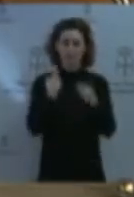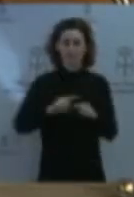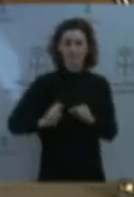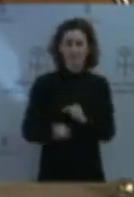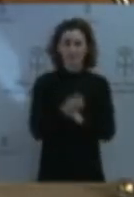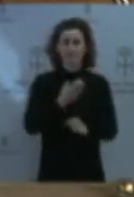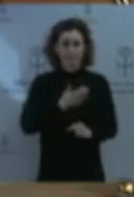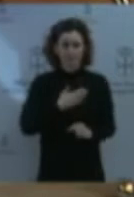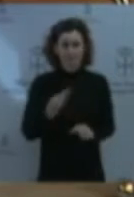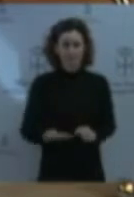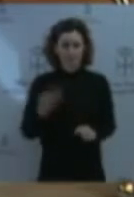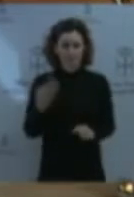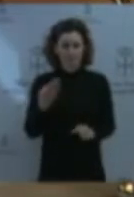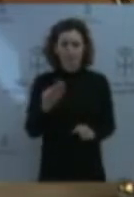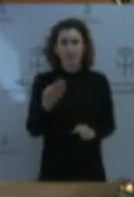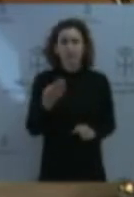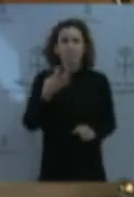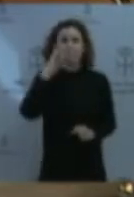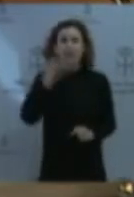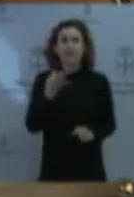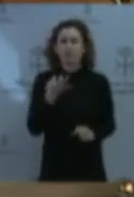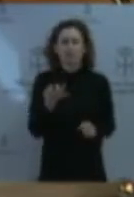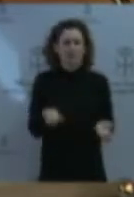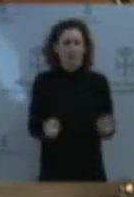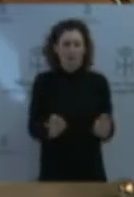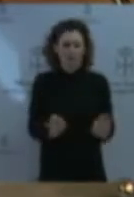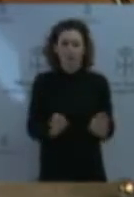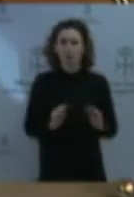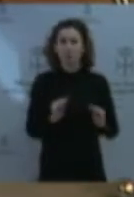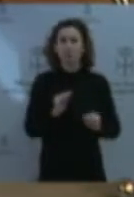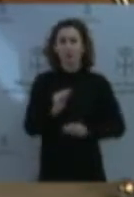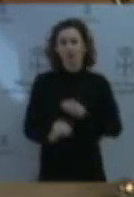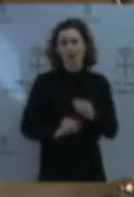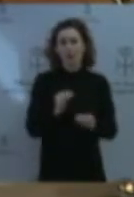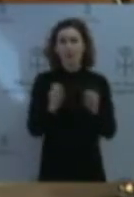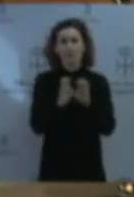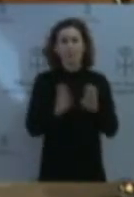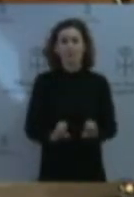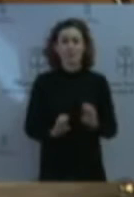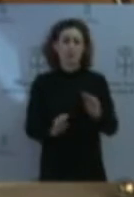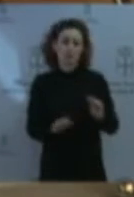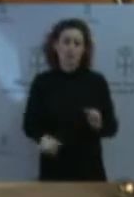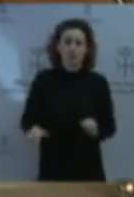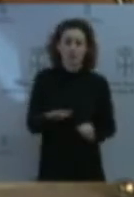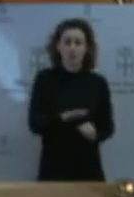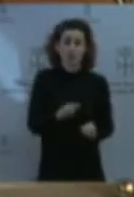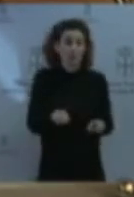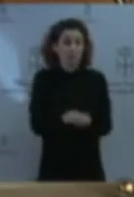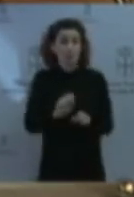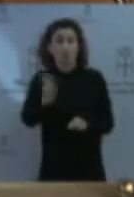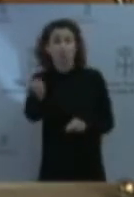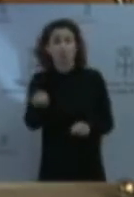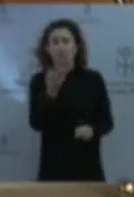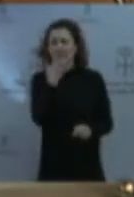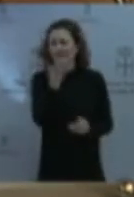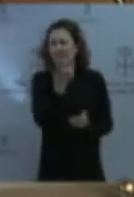el desarrollo, y esto es importante, empresarial de ese espacio, como se hizo en otros sitios. Hay, creo que, ejemplos que merecen la